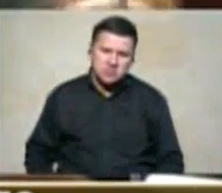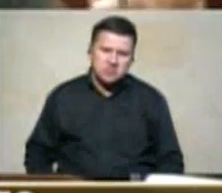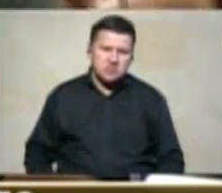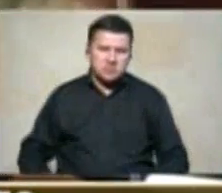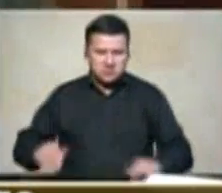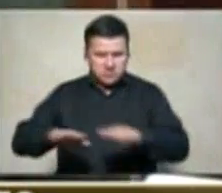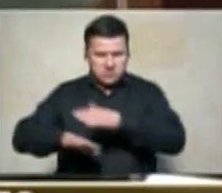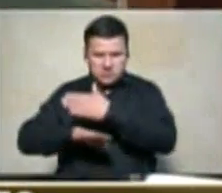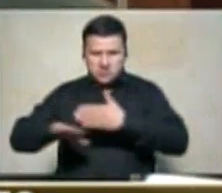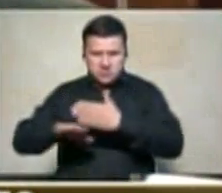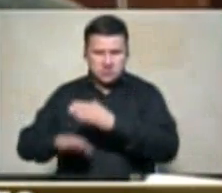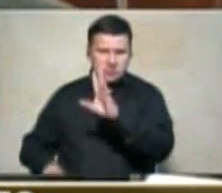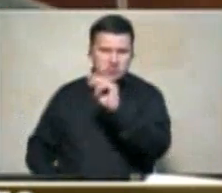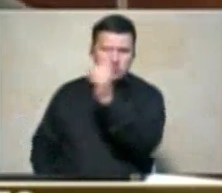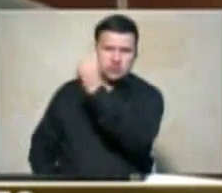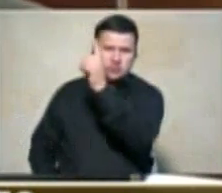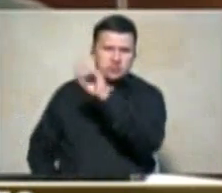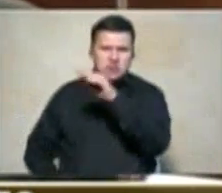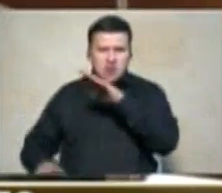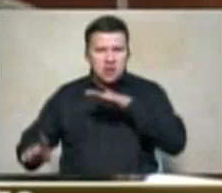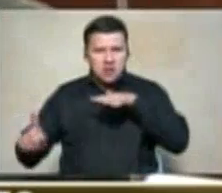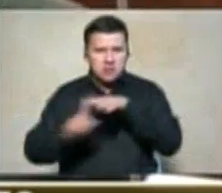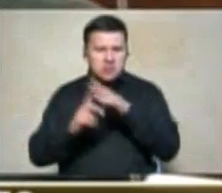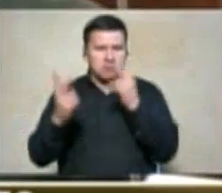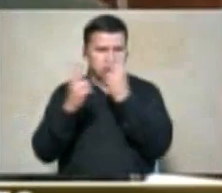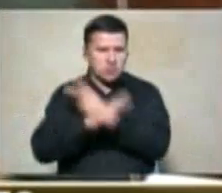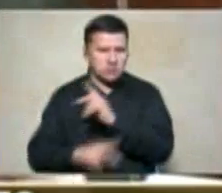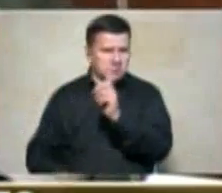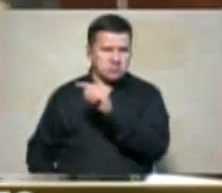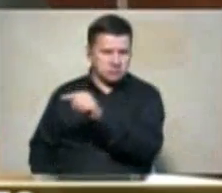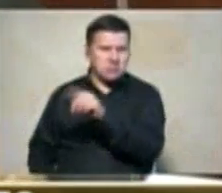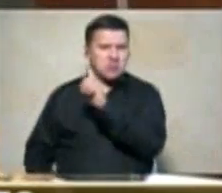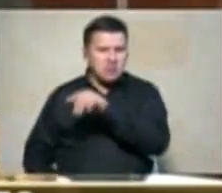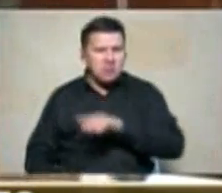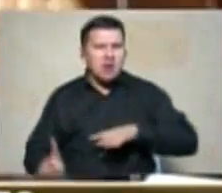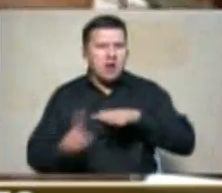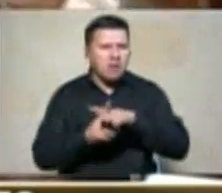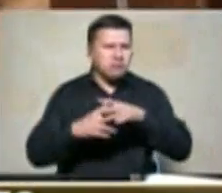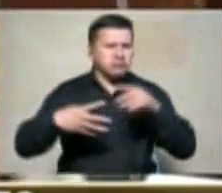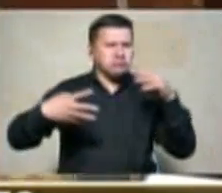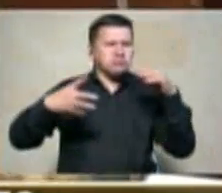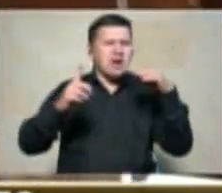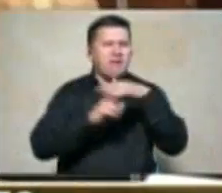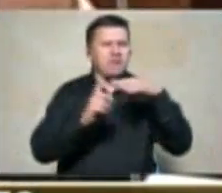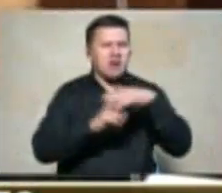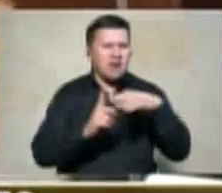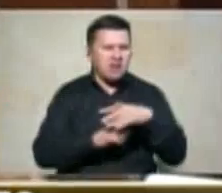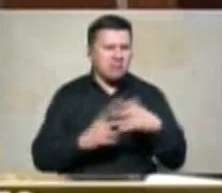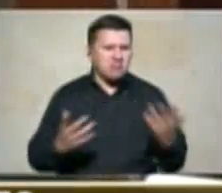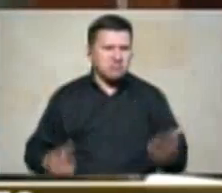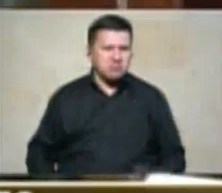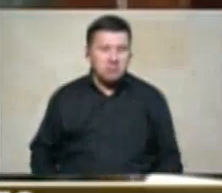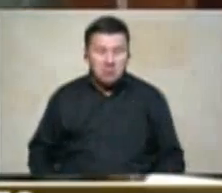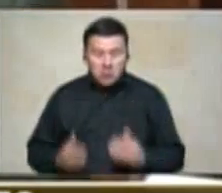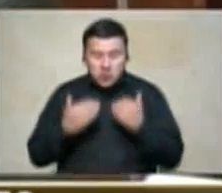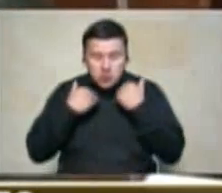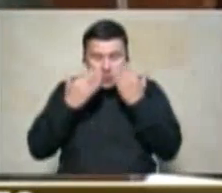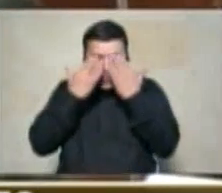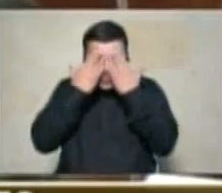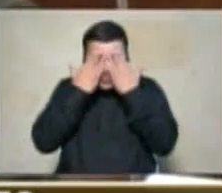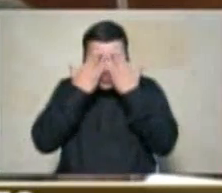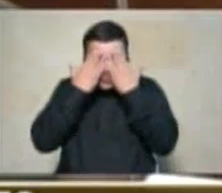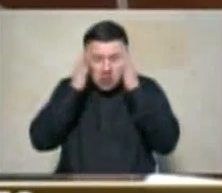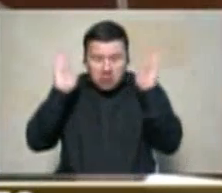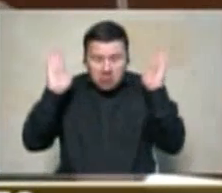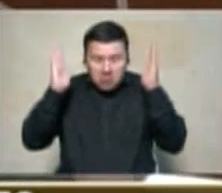sino también por el fenómeno de la miopía de los propietarios de tierra en Colombia, que creyeron además que